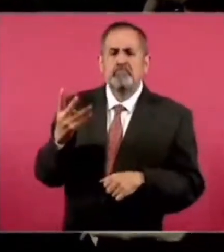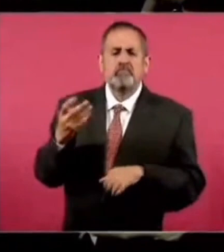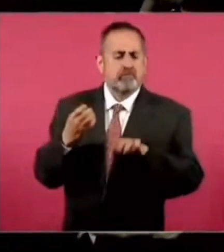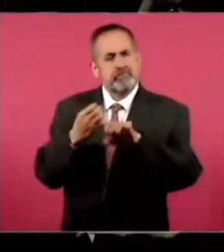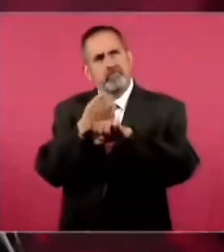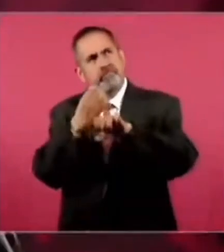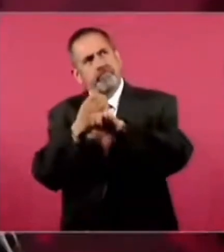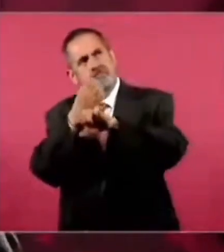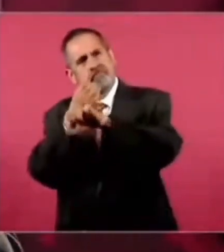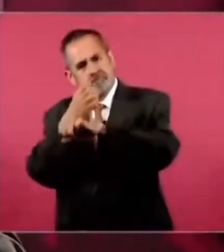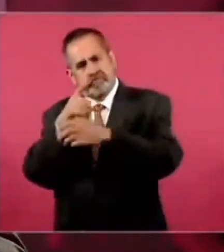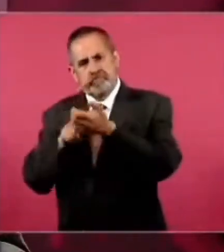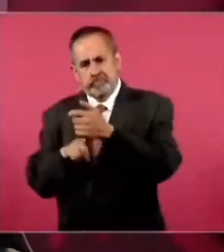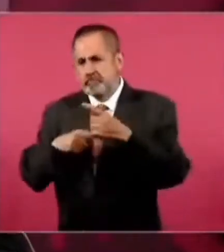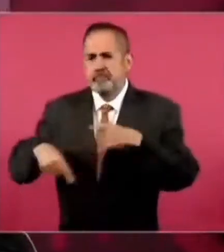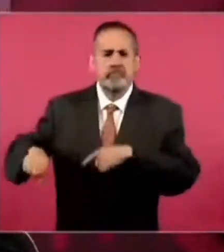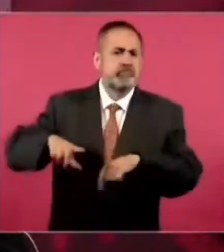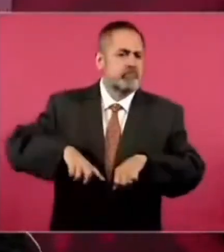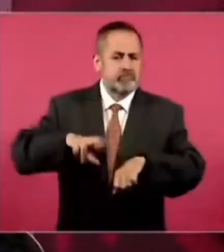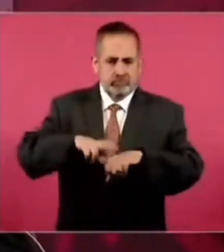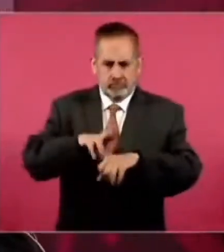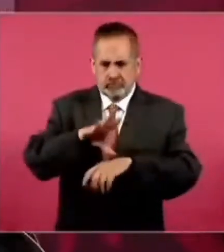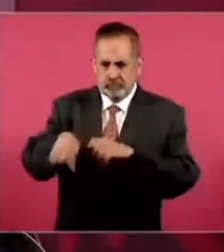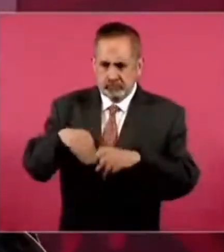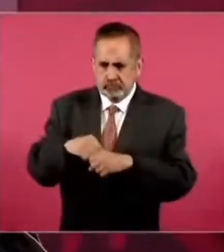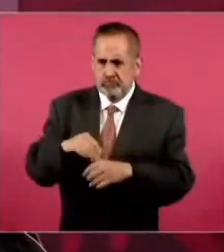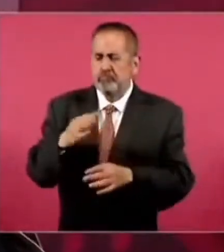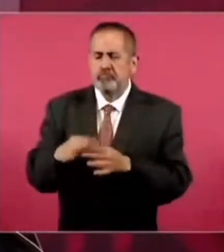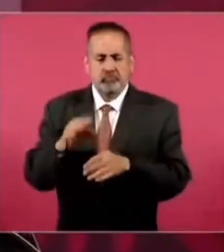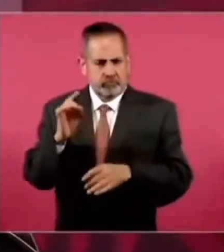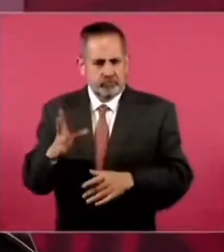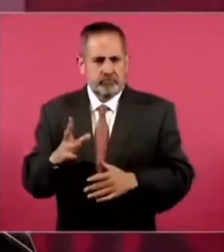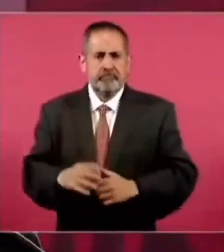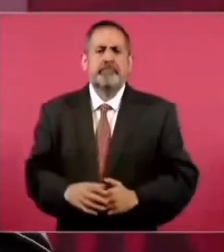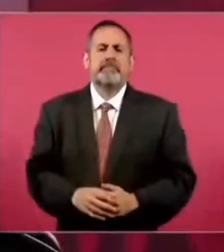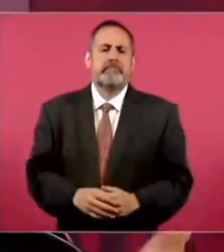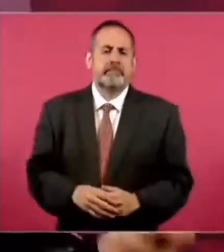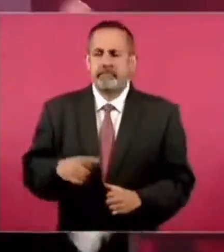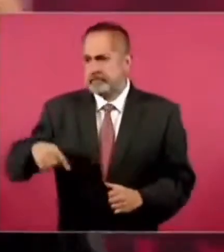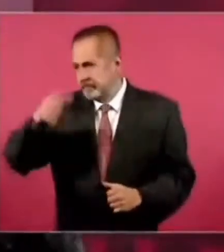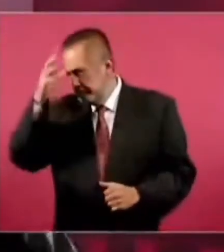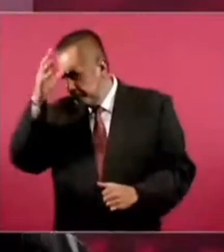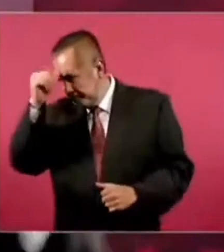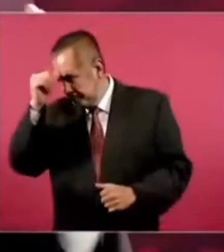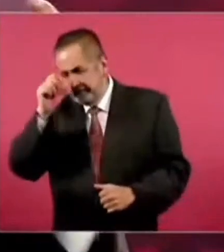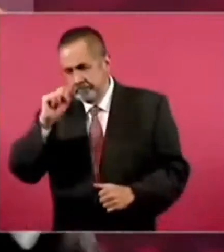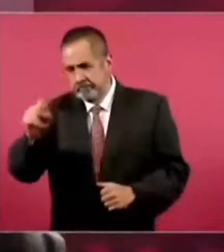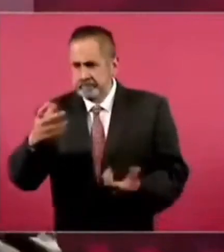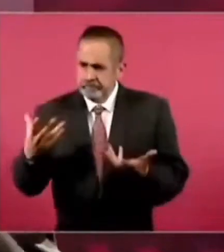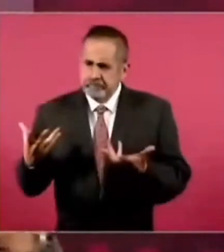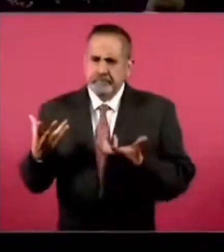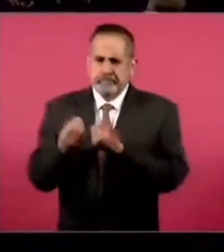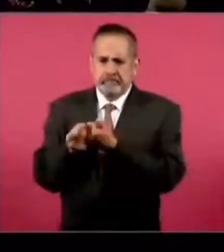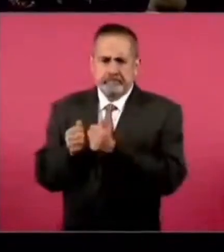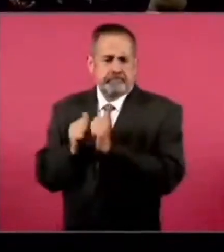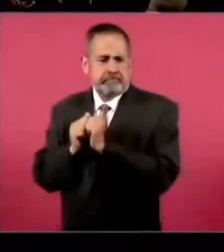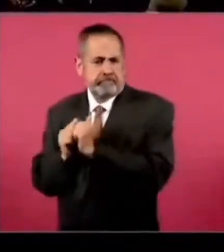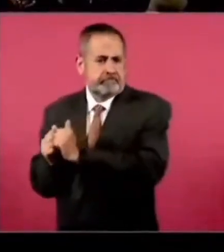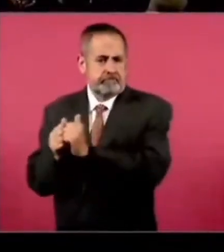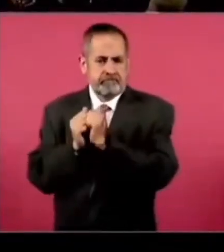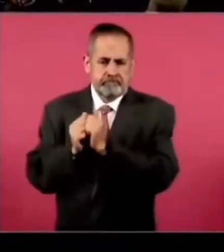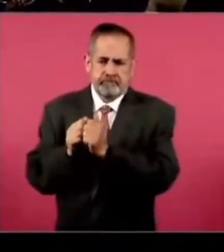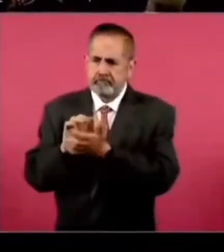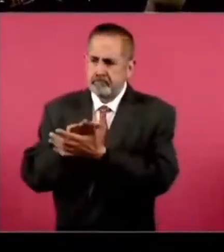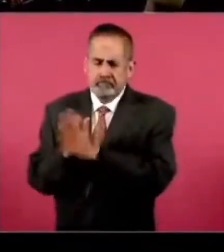gobernadores han confirmado que están de acuerdo en unirnos,